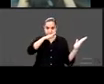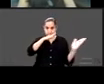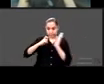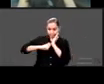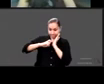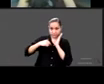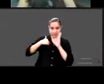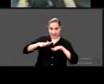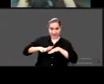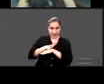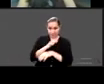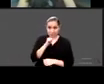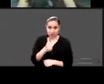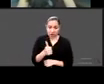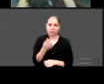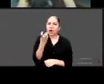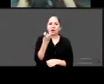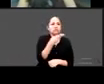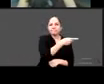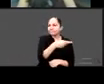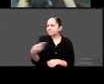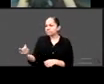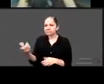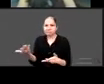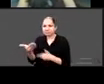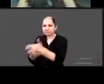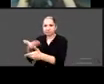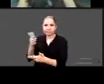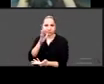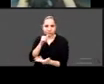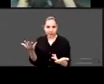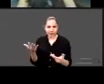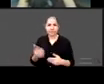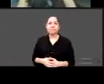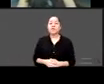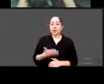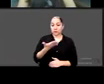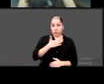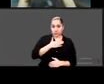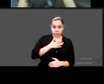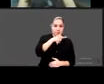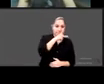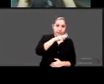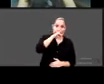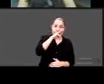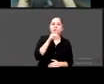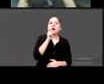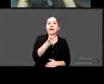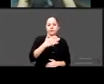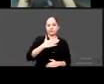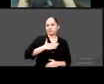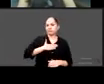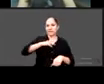los padres, madres y cuidadores tienen el derecho y la prerrogativa de cuidado, es decir, son los primeros encargados del cuidado de